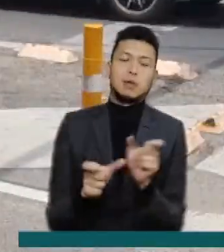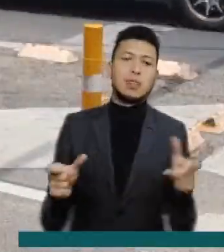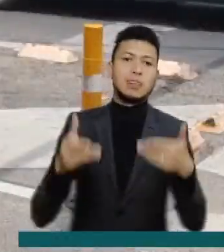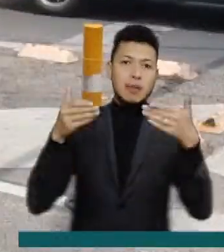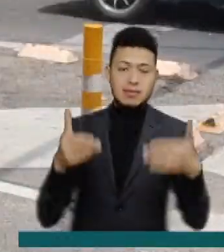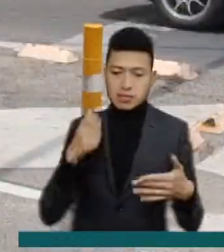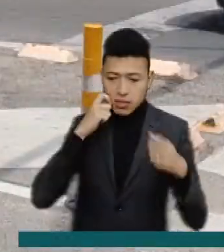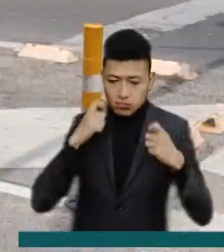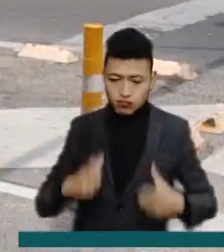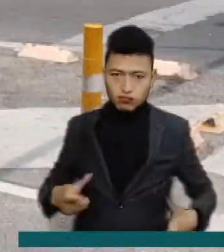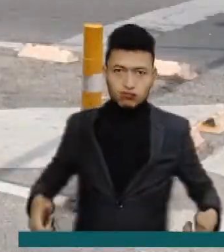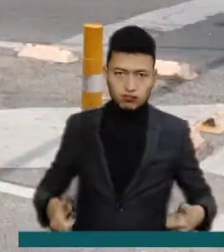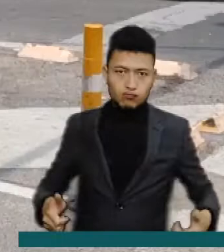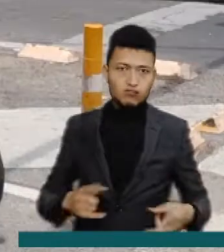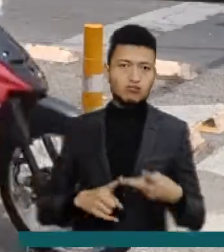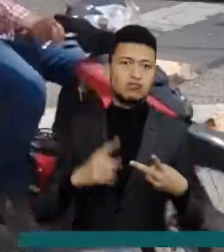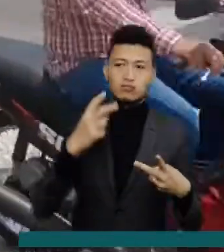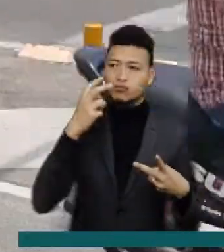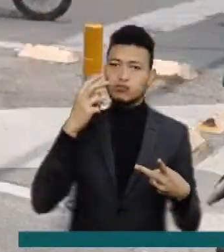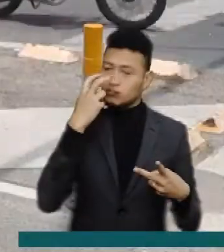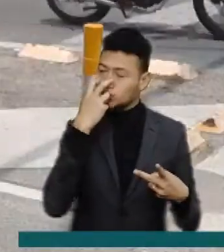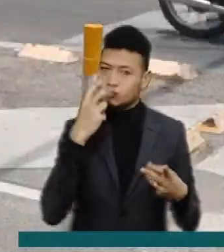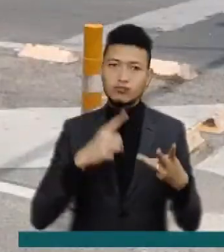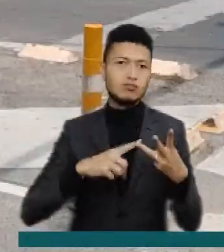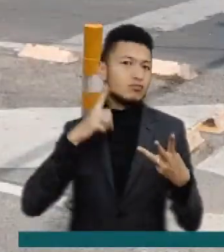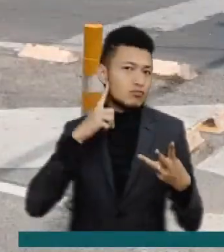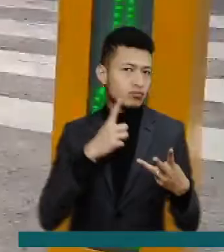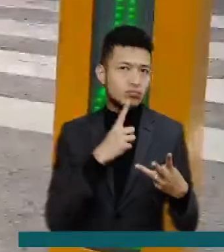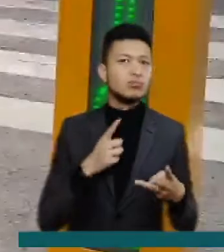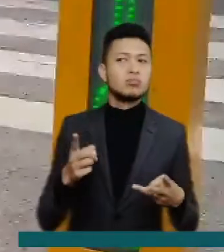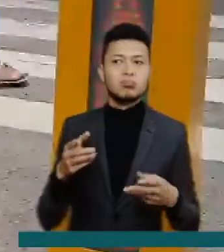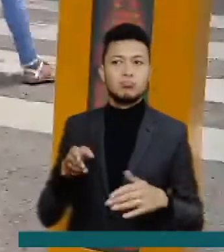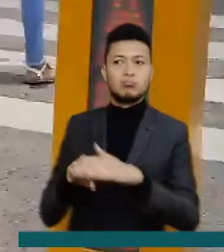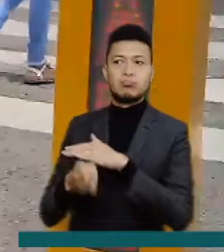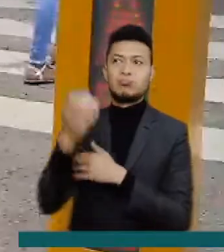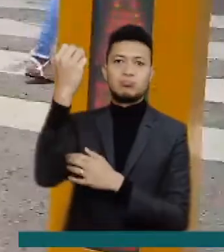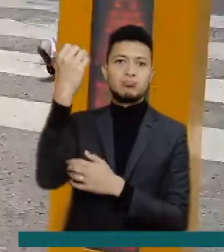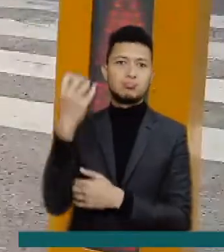personas con discapacidad motriz, de oído o de visión.